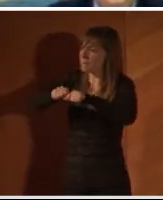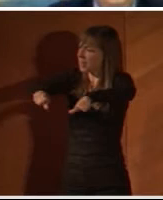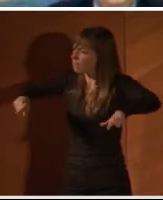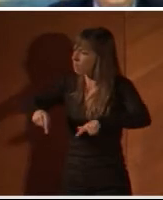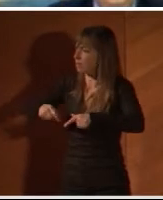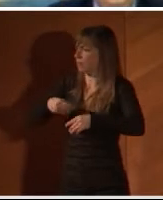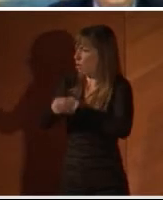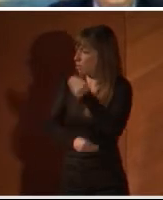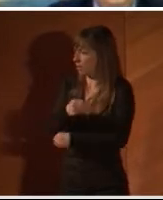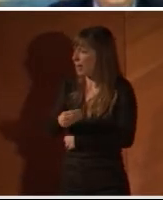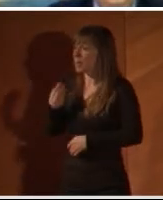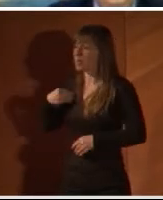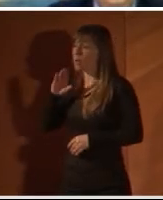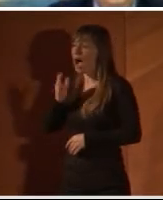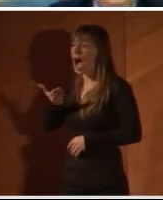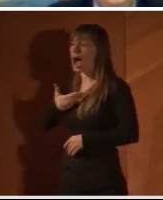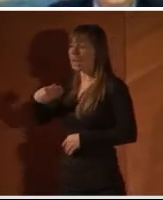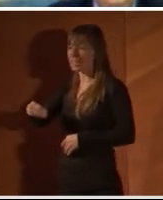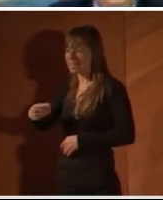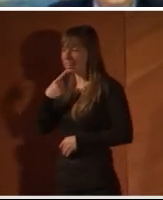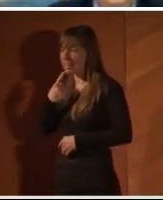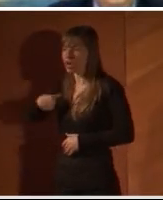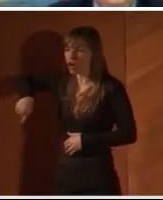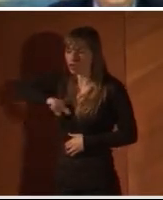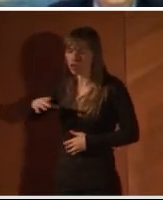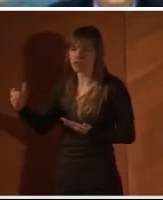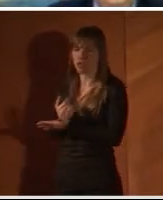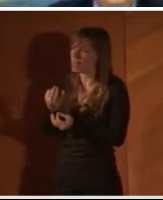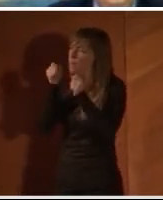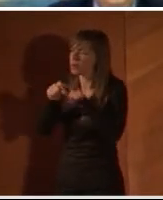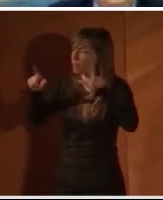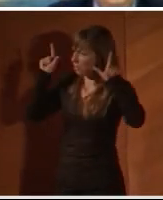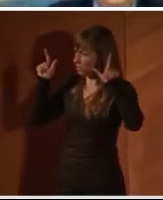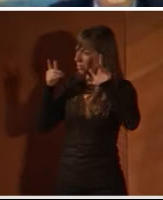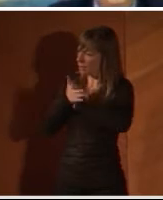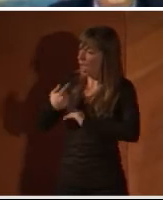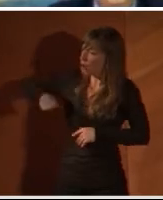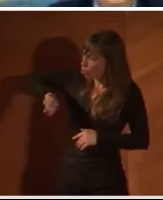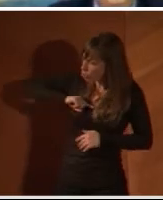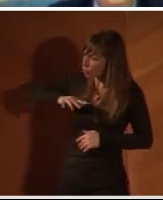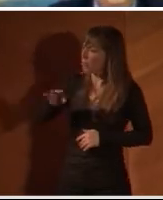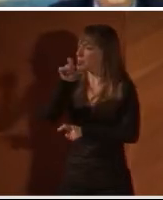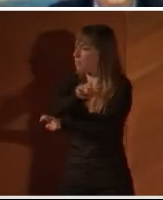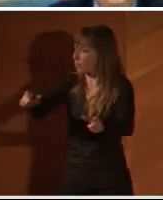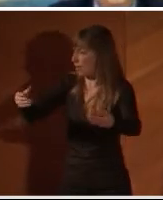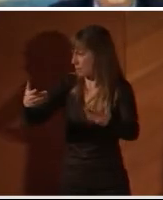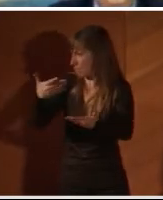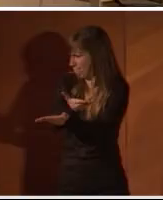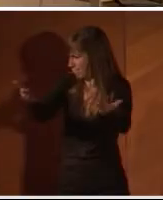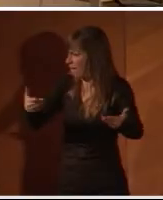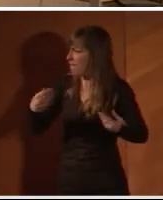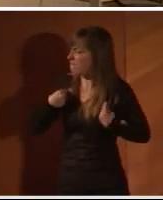decía la alcaldesa, seamos todos protagonistas, nosotros, los vecinos, todos juntos. Muchísimas gracias.